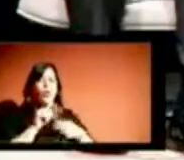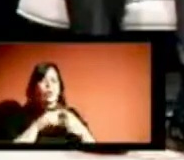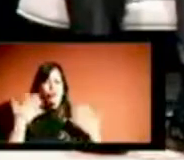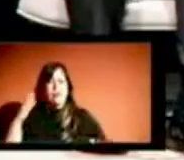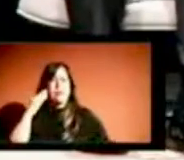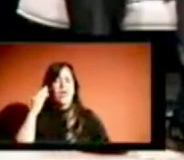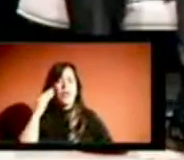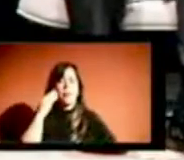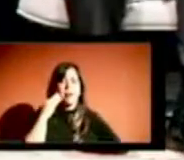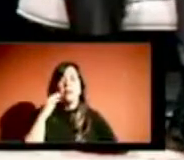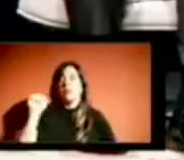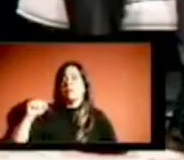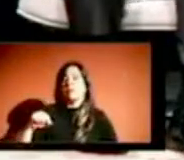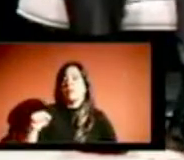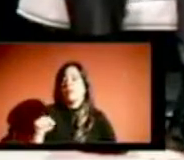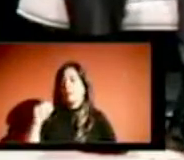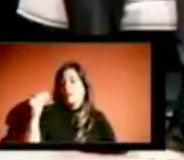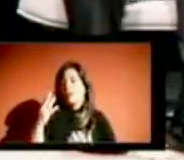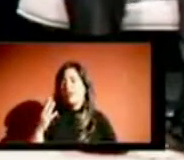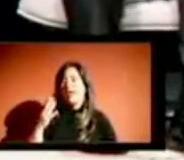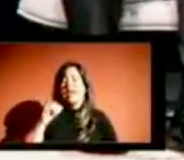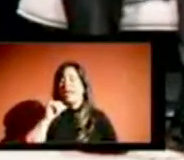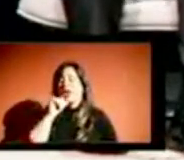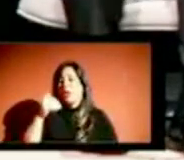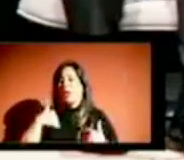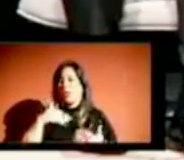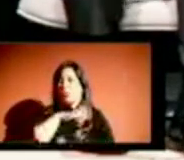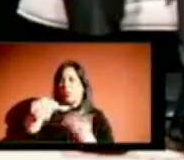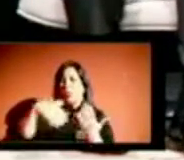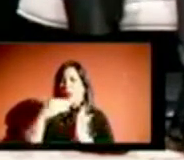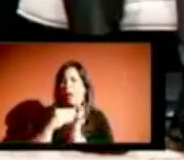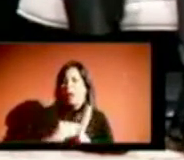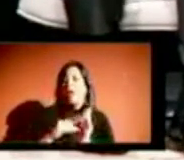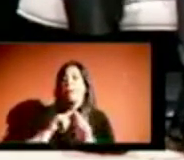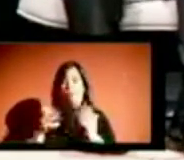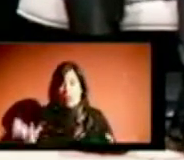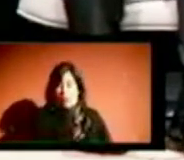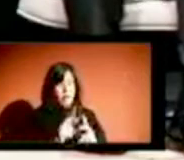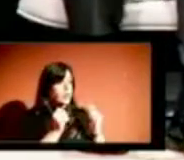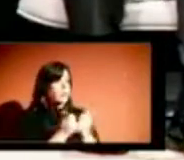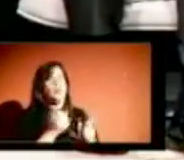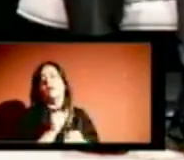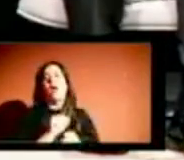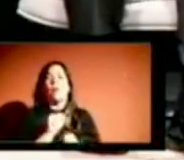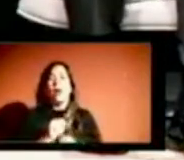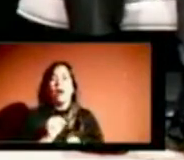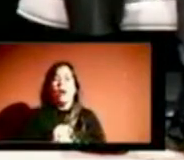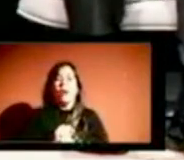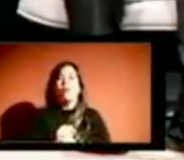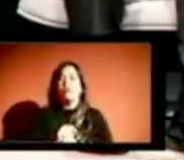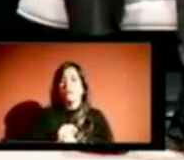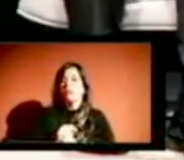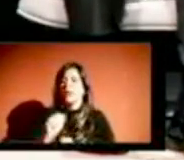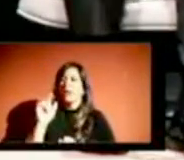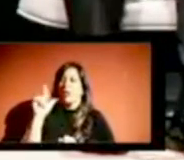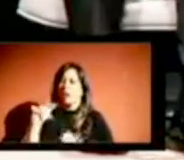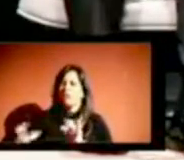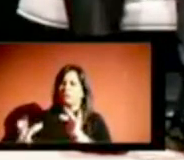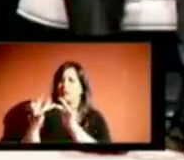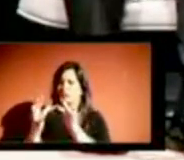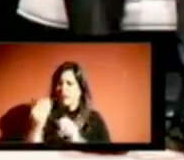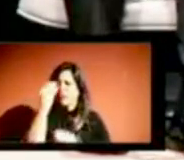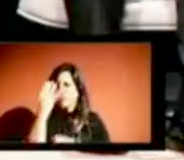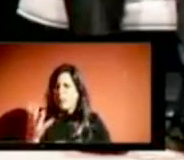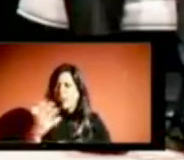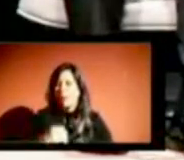Sí, sí, definitivo. Eso que me menciona es que no tengo el detalle, pero aquí está mi equipo de trabajo, verificamos y te contactamos. El